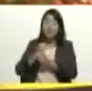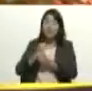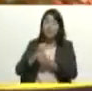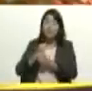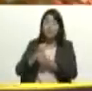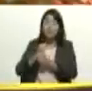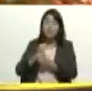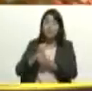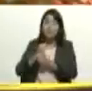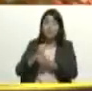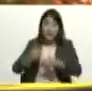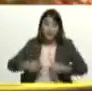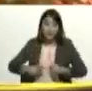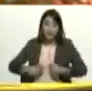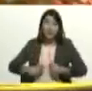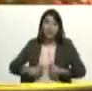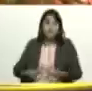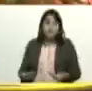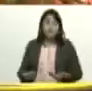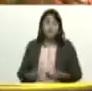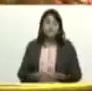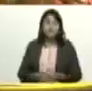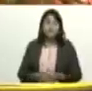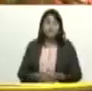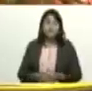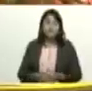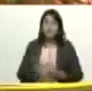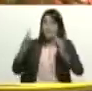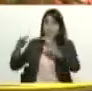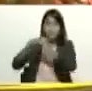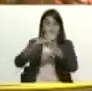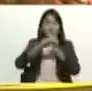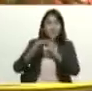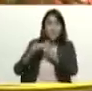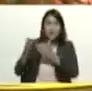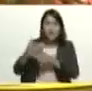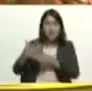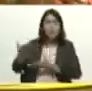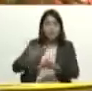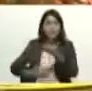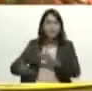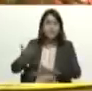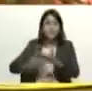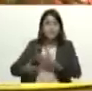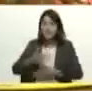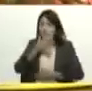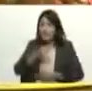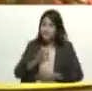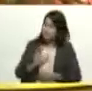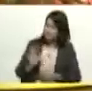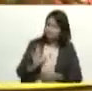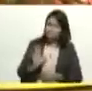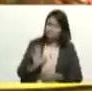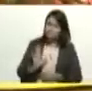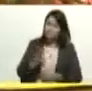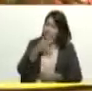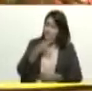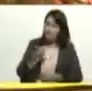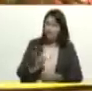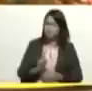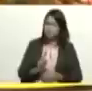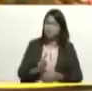trabajo, del esfuerzo, de la cultura de la igualdad y del compartir. No es fácil, no es